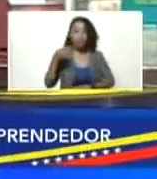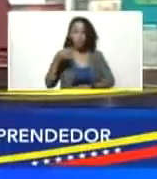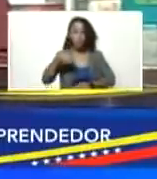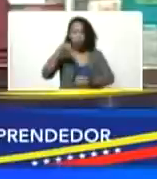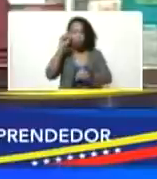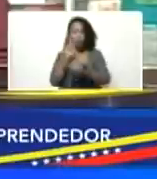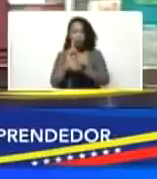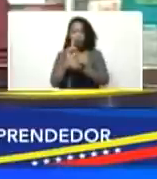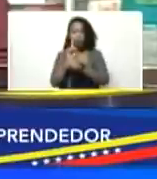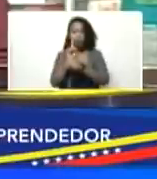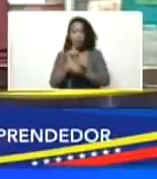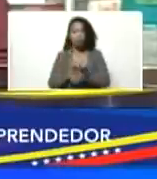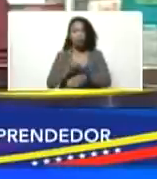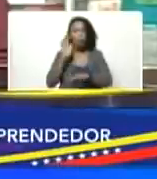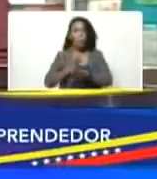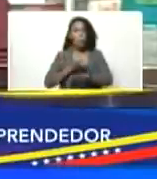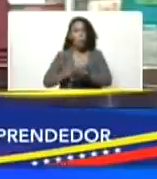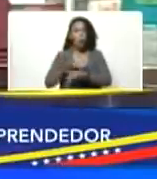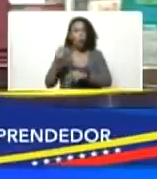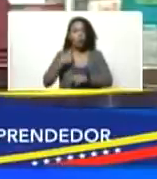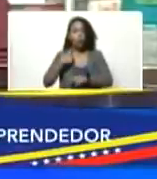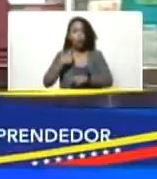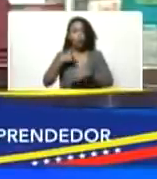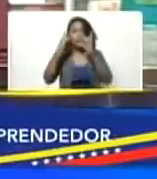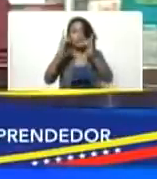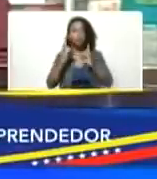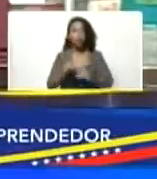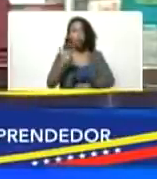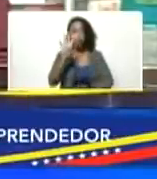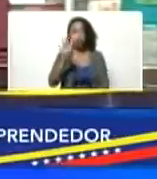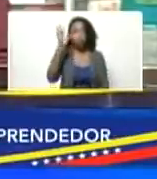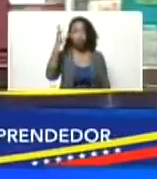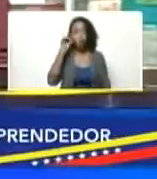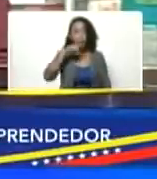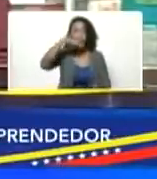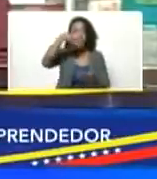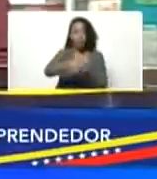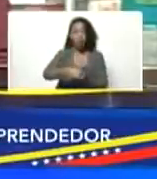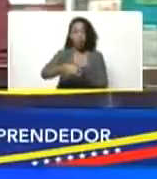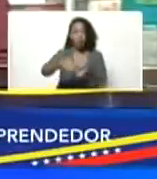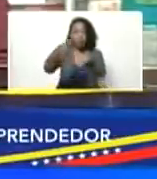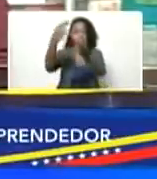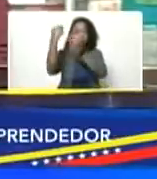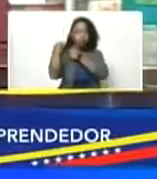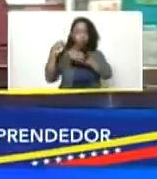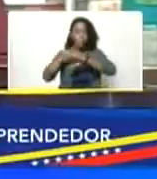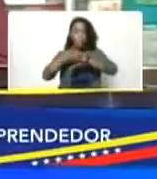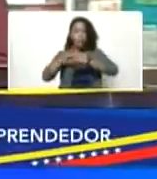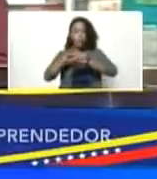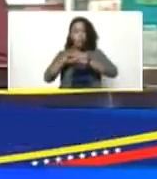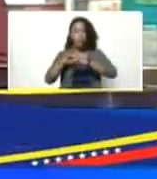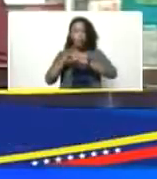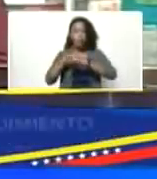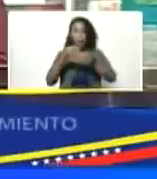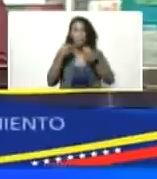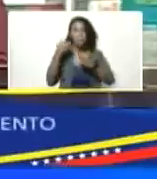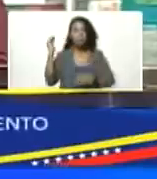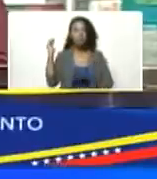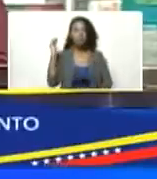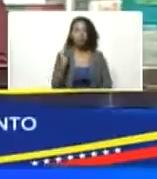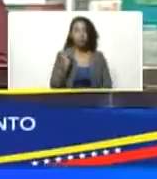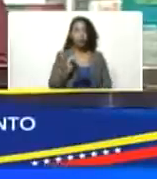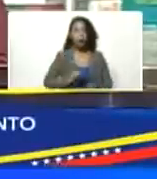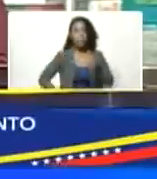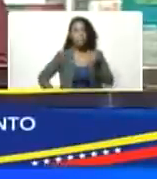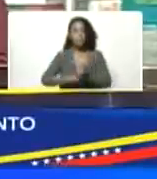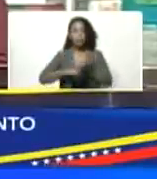único. Por eso decidí nombrar 4 mujeres como ministras, para que vengan a reforzar